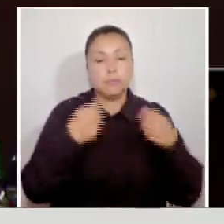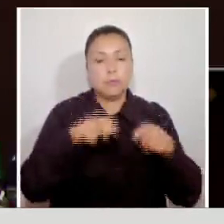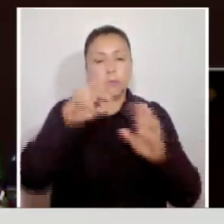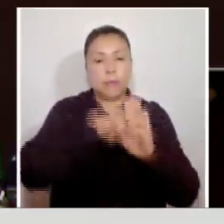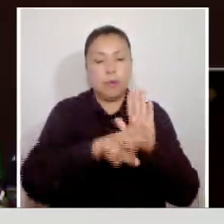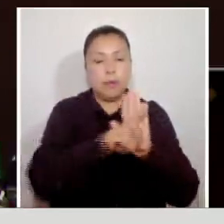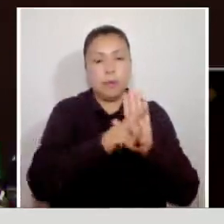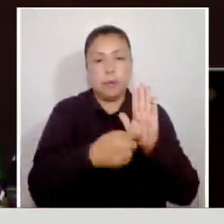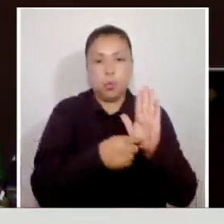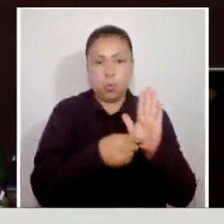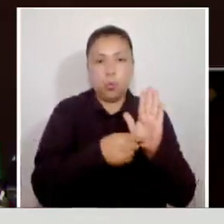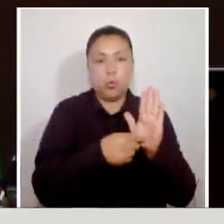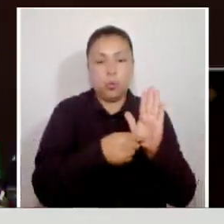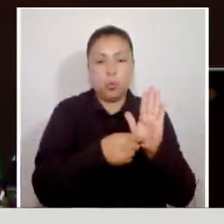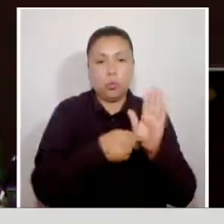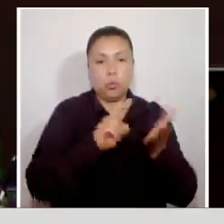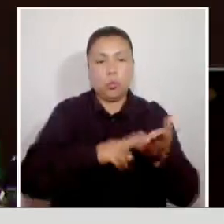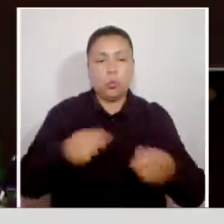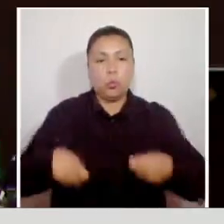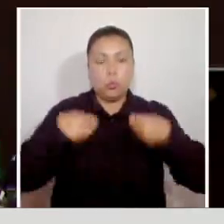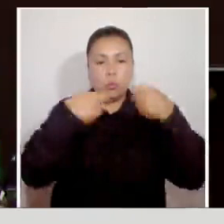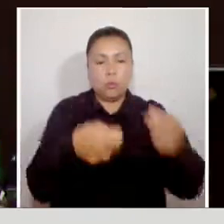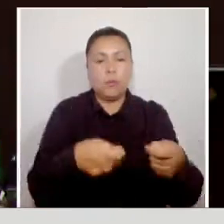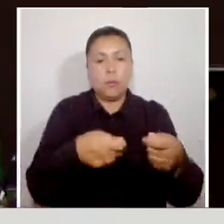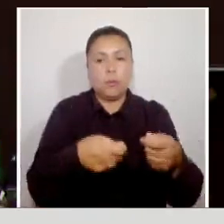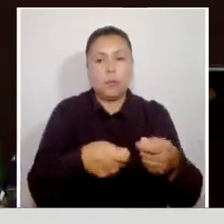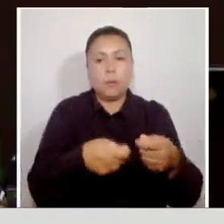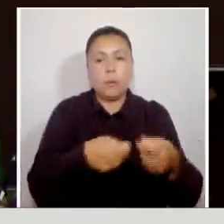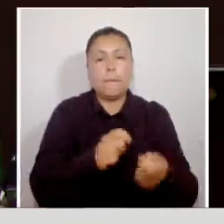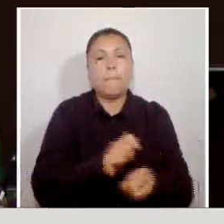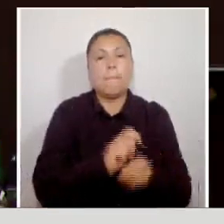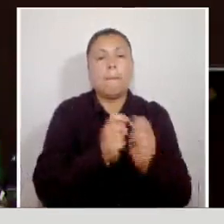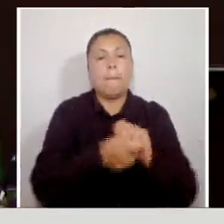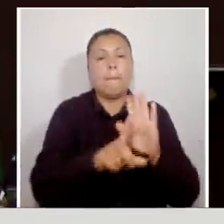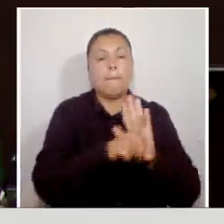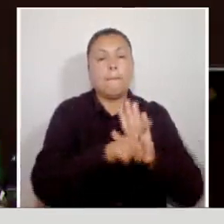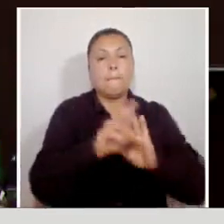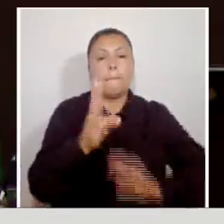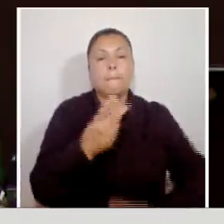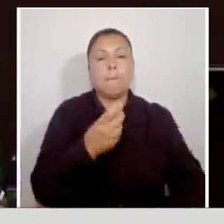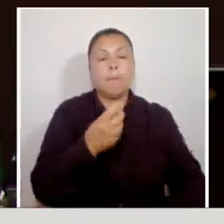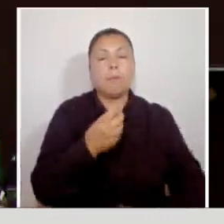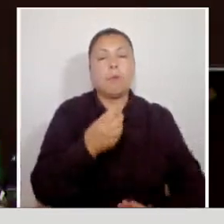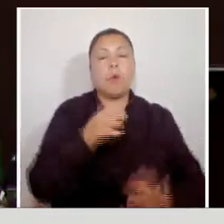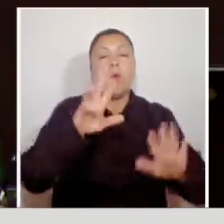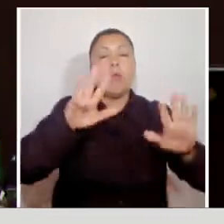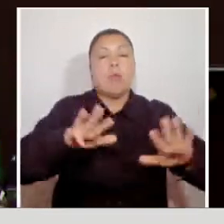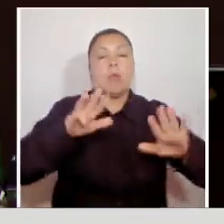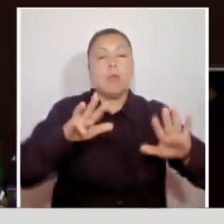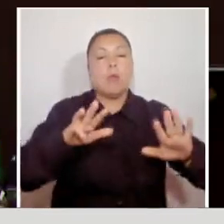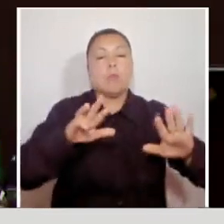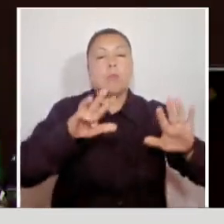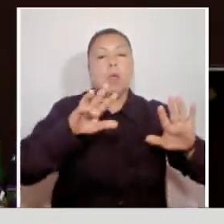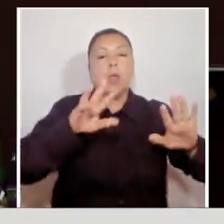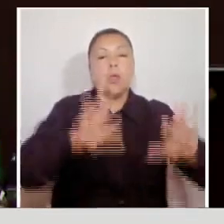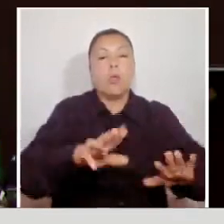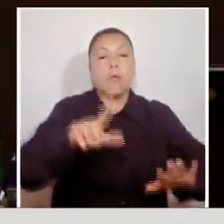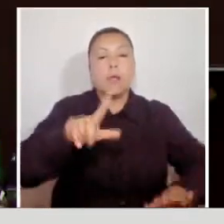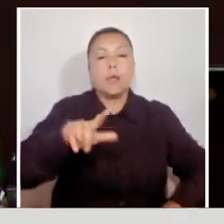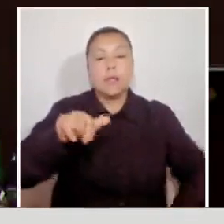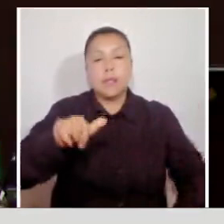ley originado en moción que modifica las leyes números 19,968